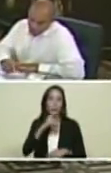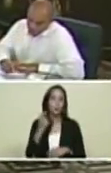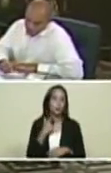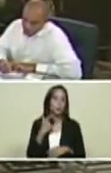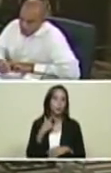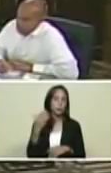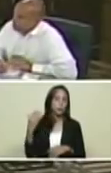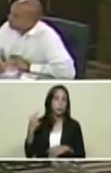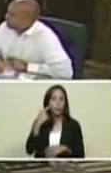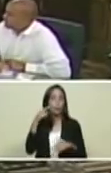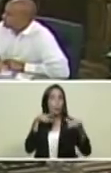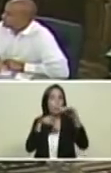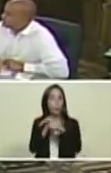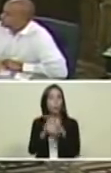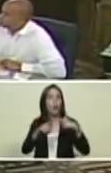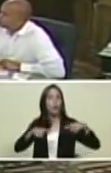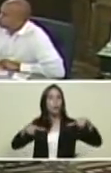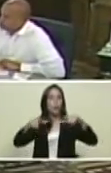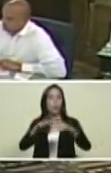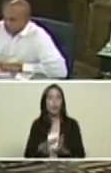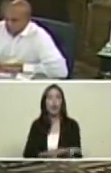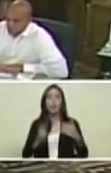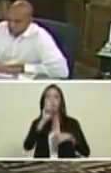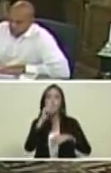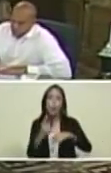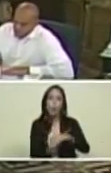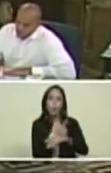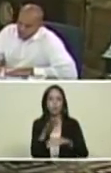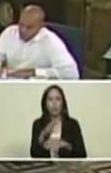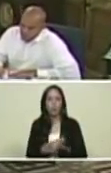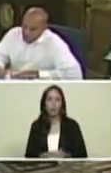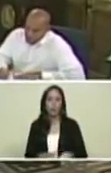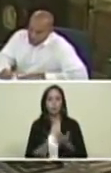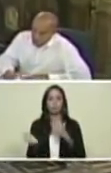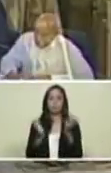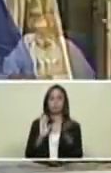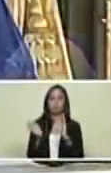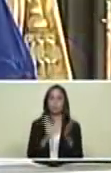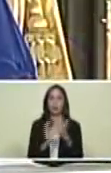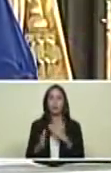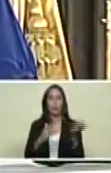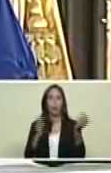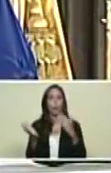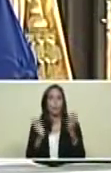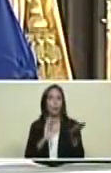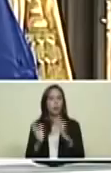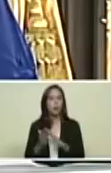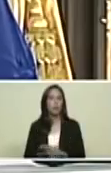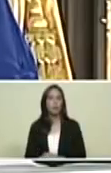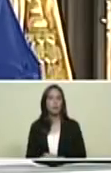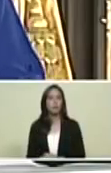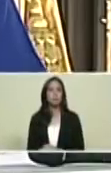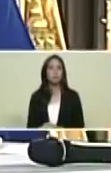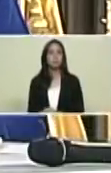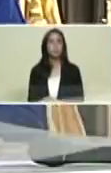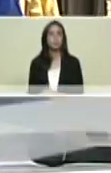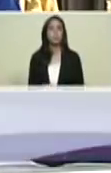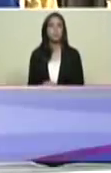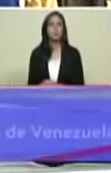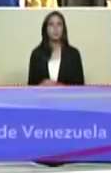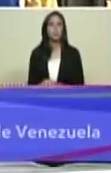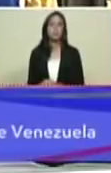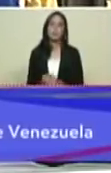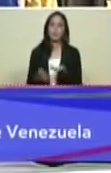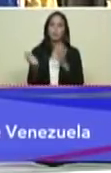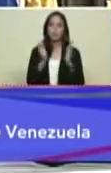que estuvimos en Estambul 2 horas aproximadamente, haciendo lo que se llama un